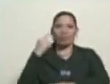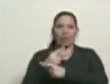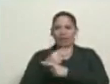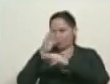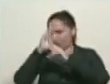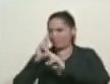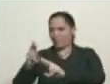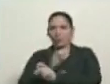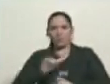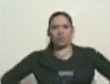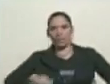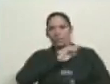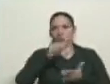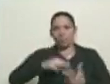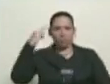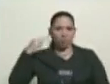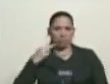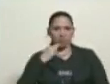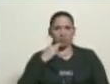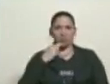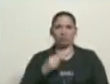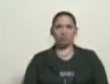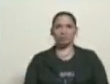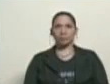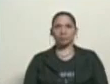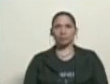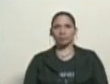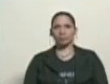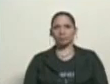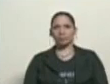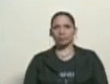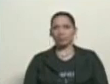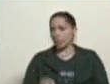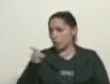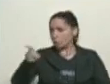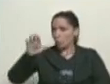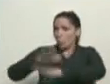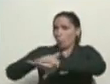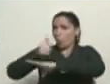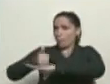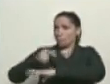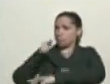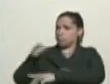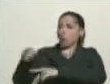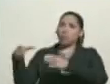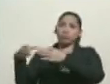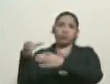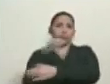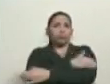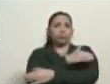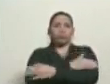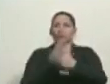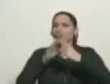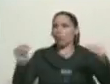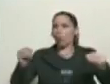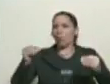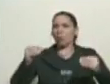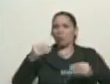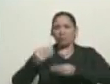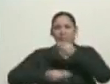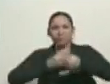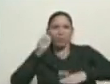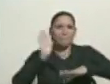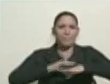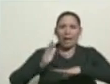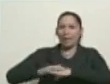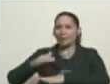de la Fuerza Armada Nacional Bolivariana. Los hacemos responsables a ustedes de todo acto de violencia que a partir